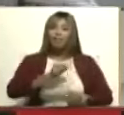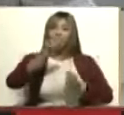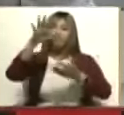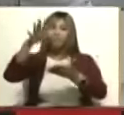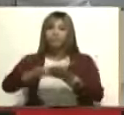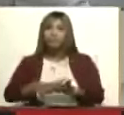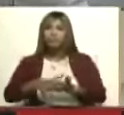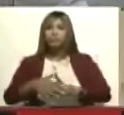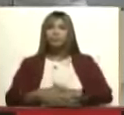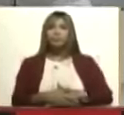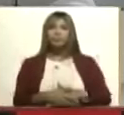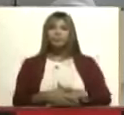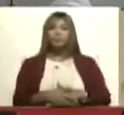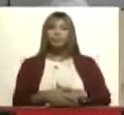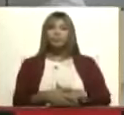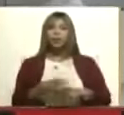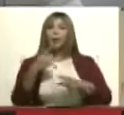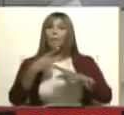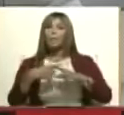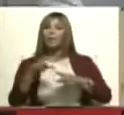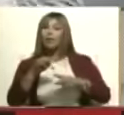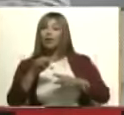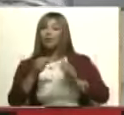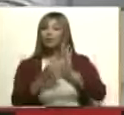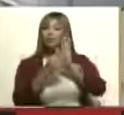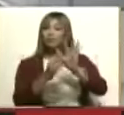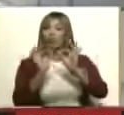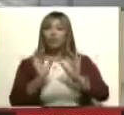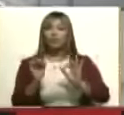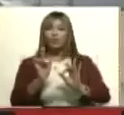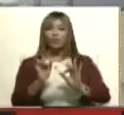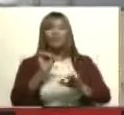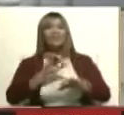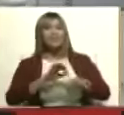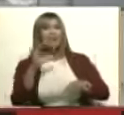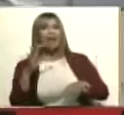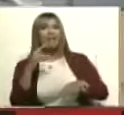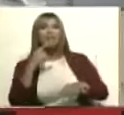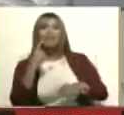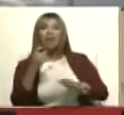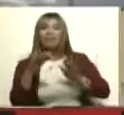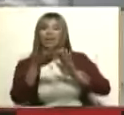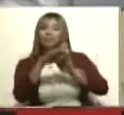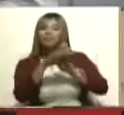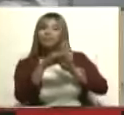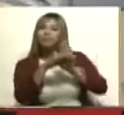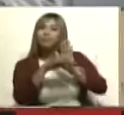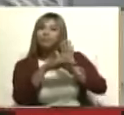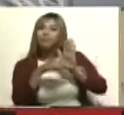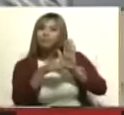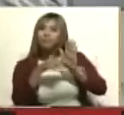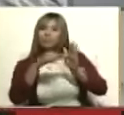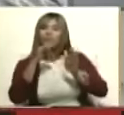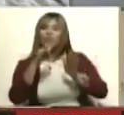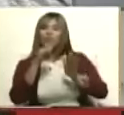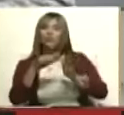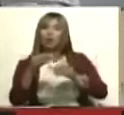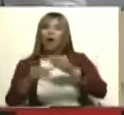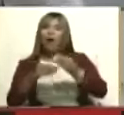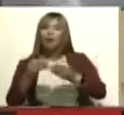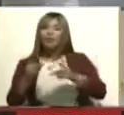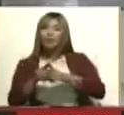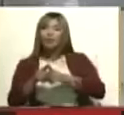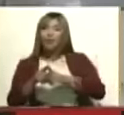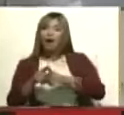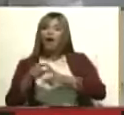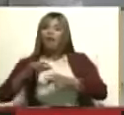caída. Pero eso no está revelado. ¿Tú sabes lo grave? Que no está revelado en el expediente cuando se hace el